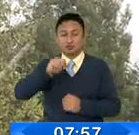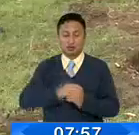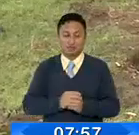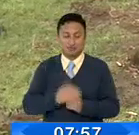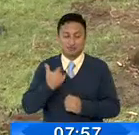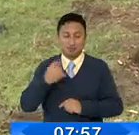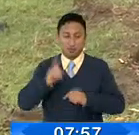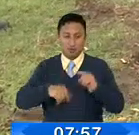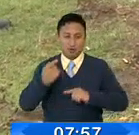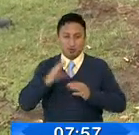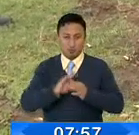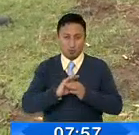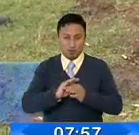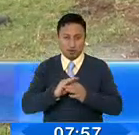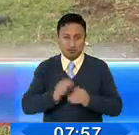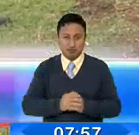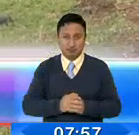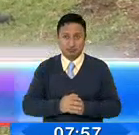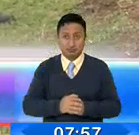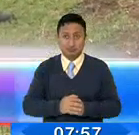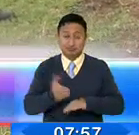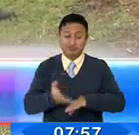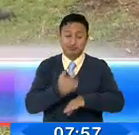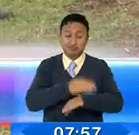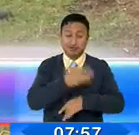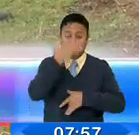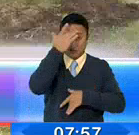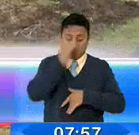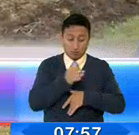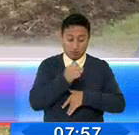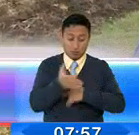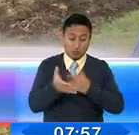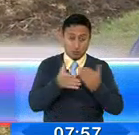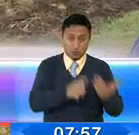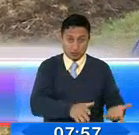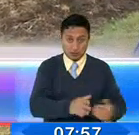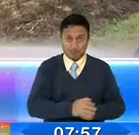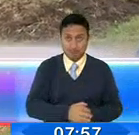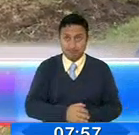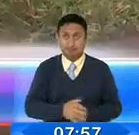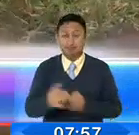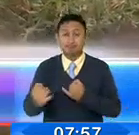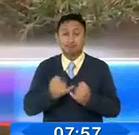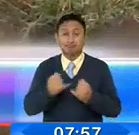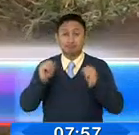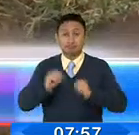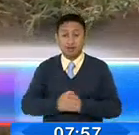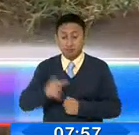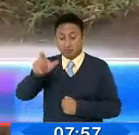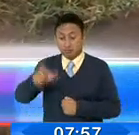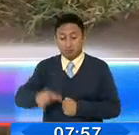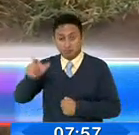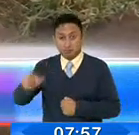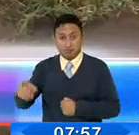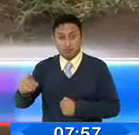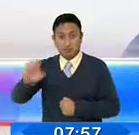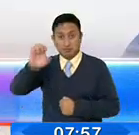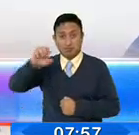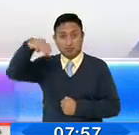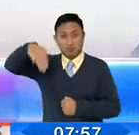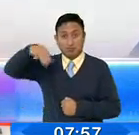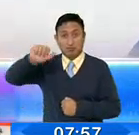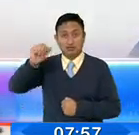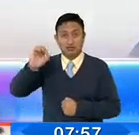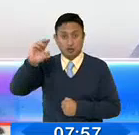de su amigo y compañero de trabajo que falleció a causa del COVID-19. El virus llegó a los soldados azules de la empresa metropolitana de